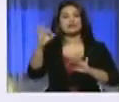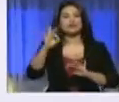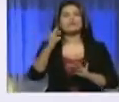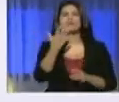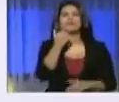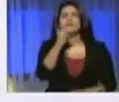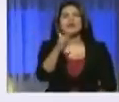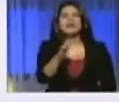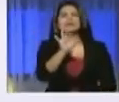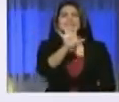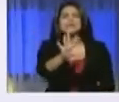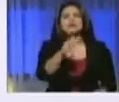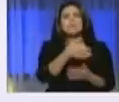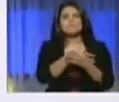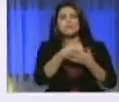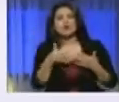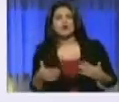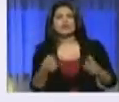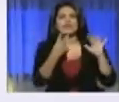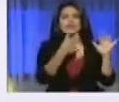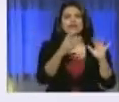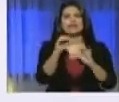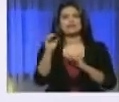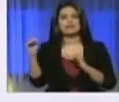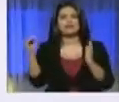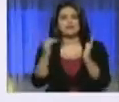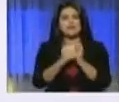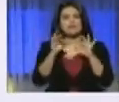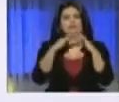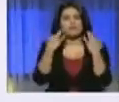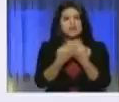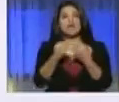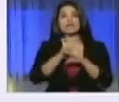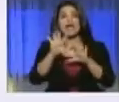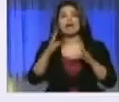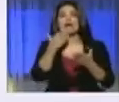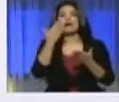5.700.000 familias son protegidas hoy por hoy por el cestatique.